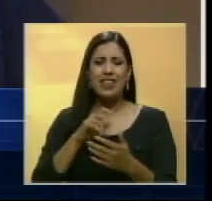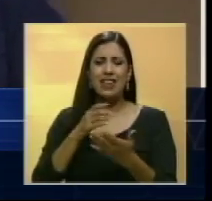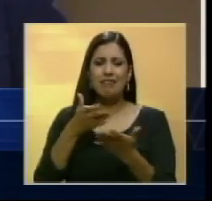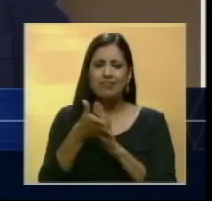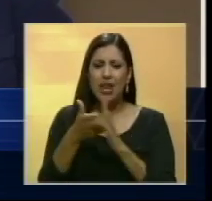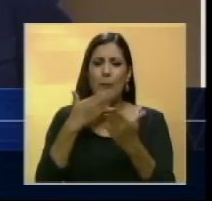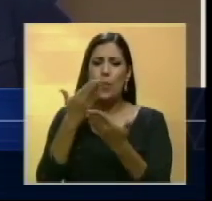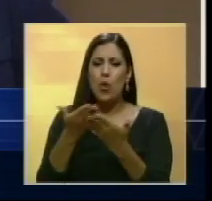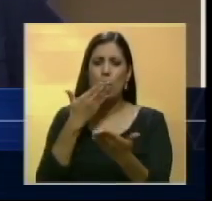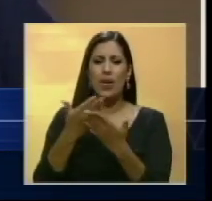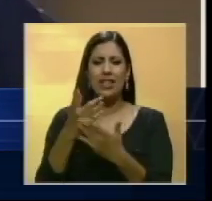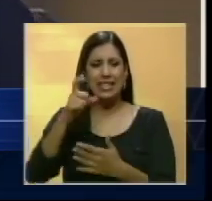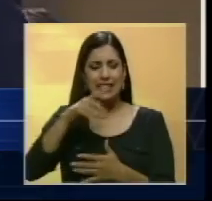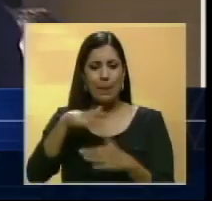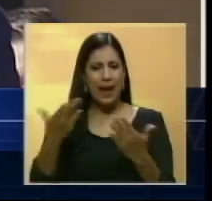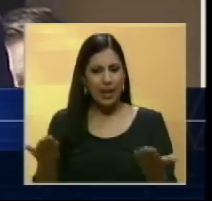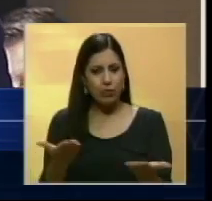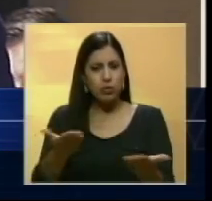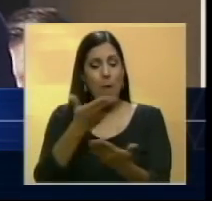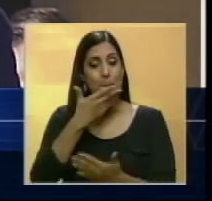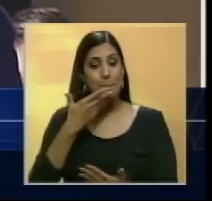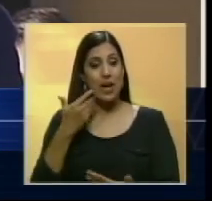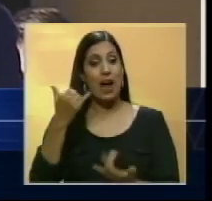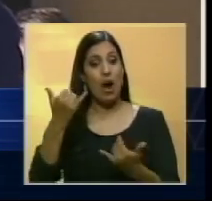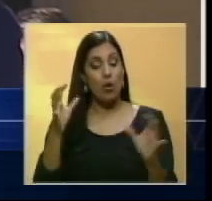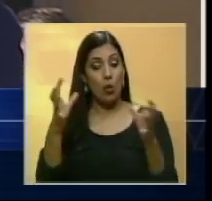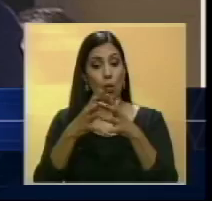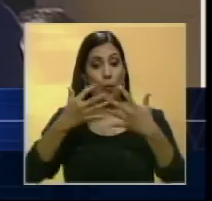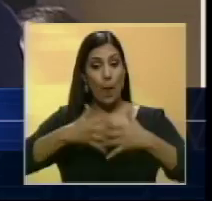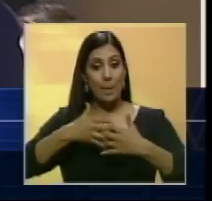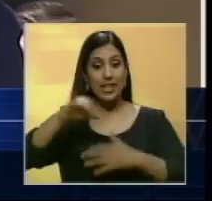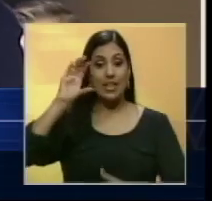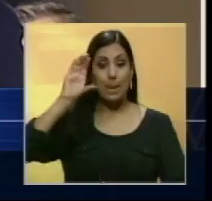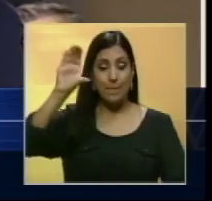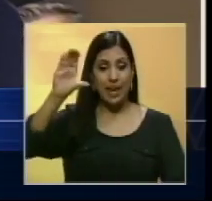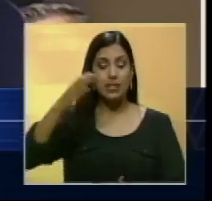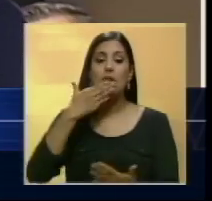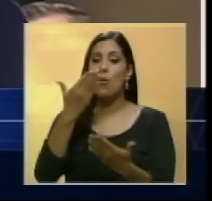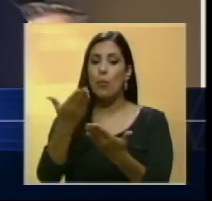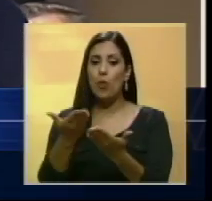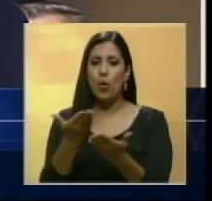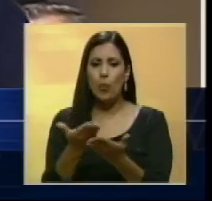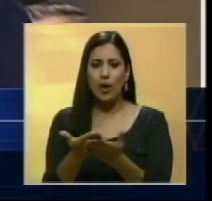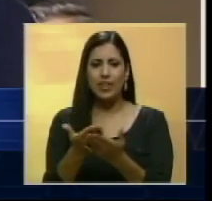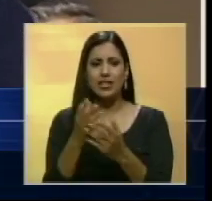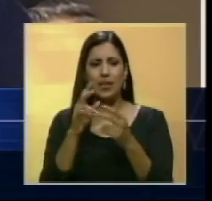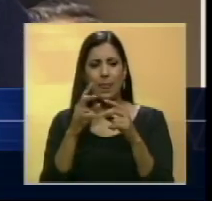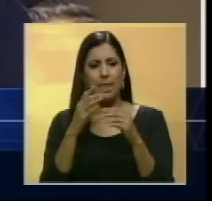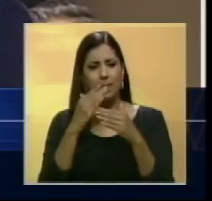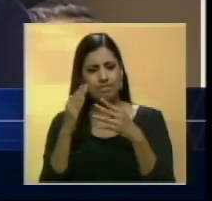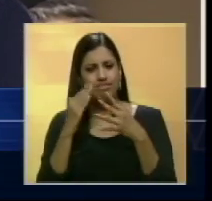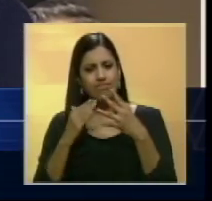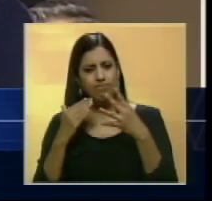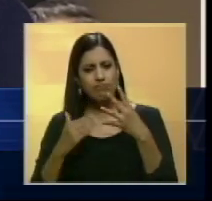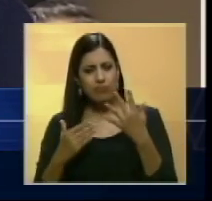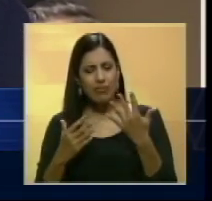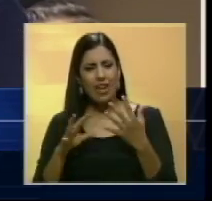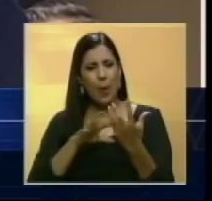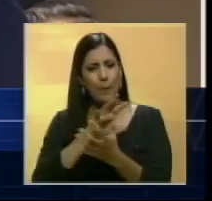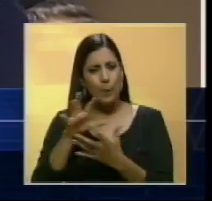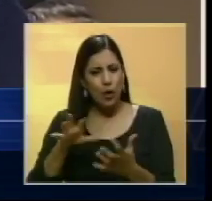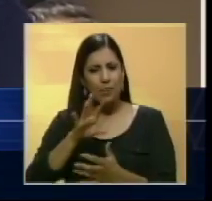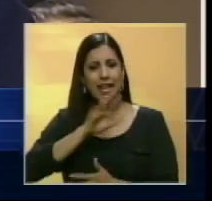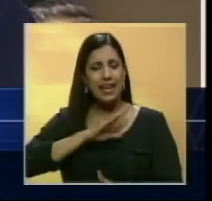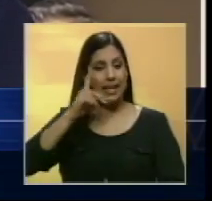para incrementar la producción. El sector empresariado del país ha presentado una serie de problemas